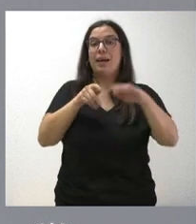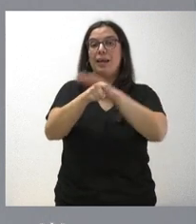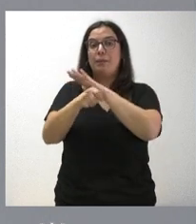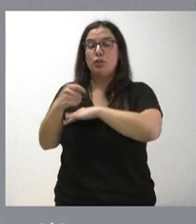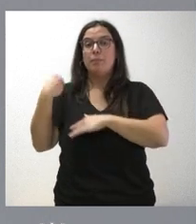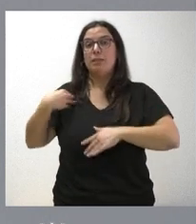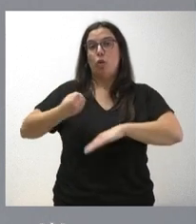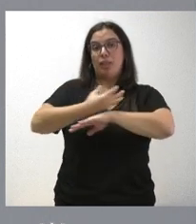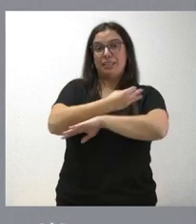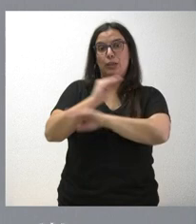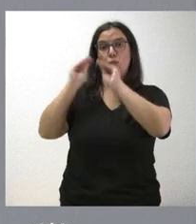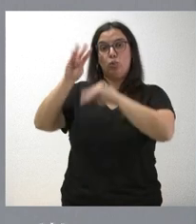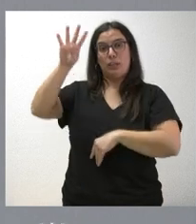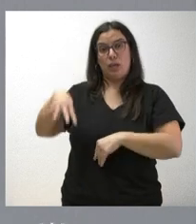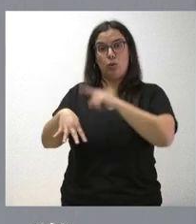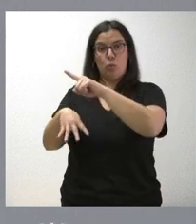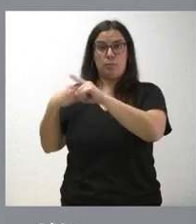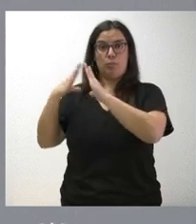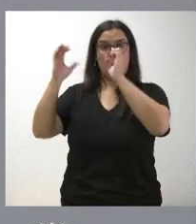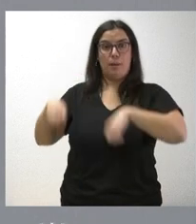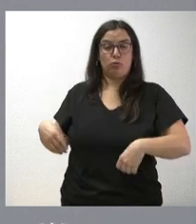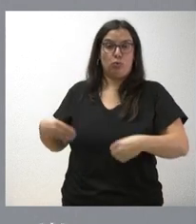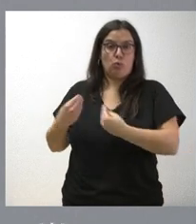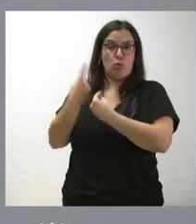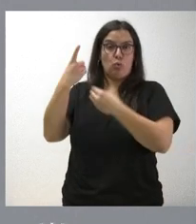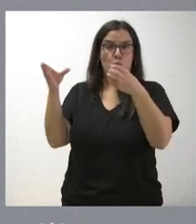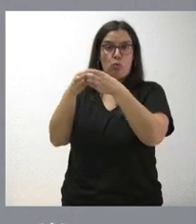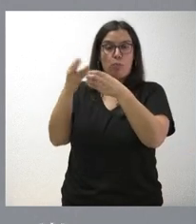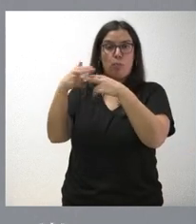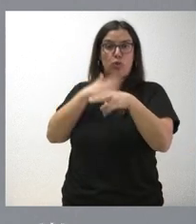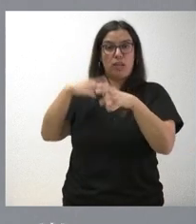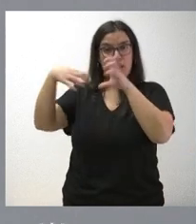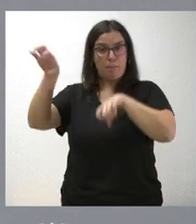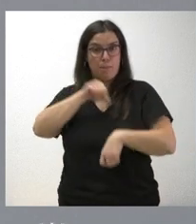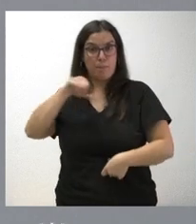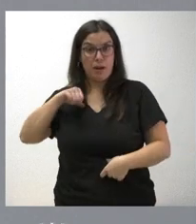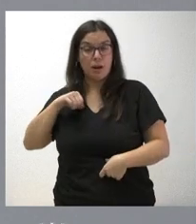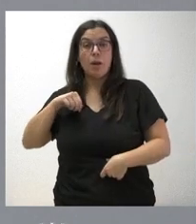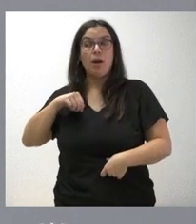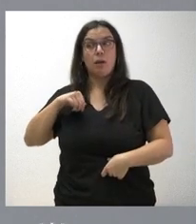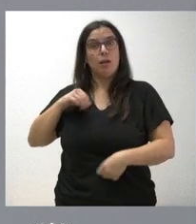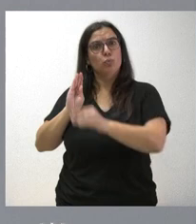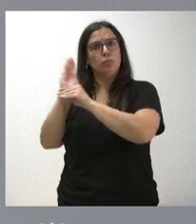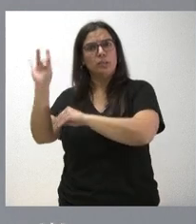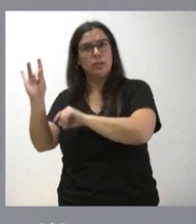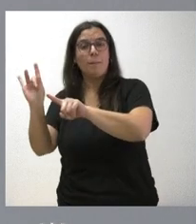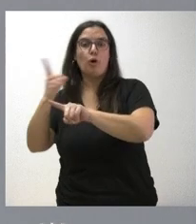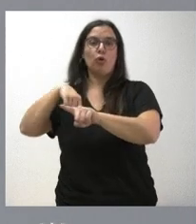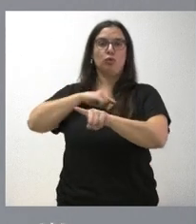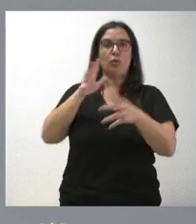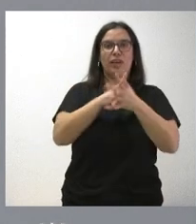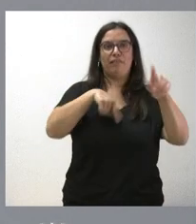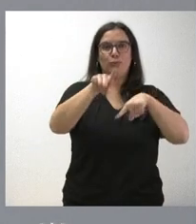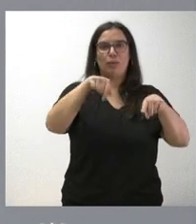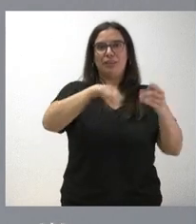rodeles En el pacto que se ha firmado con algún partido separatista y no haya dinero para las infraestructuras de